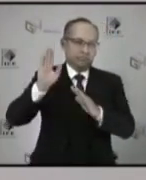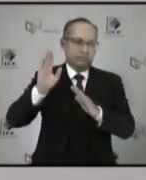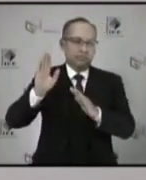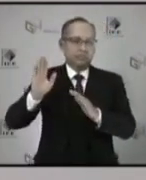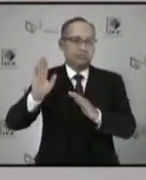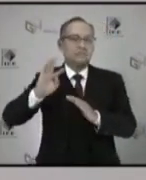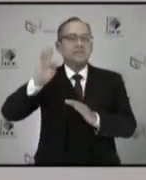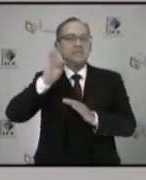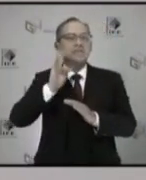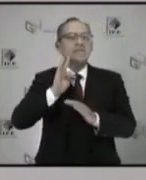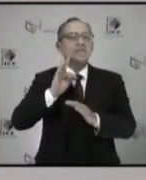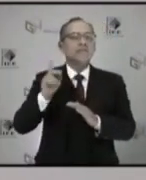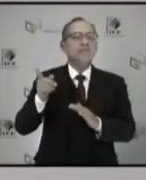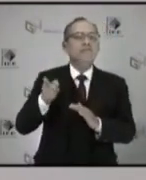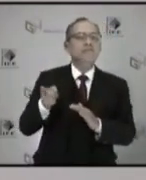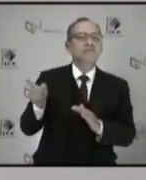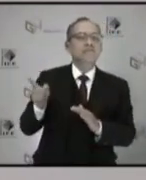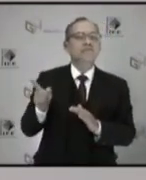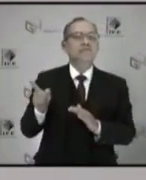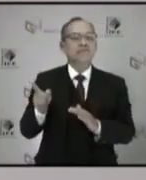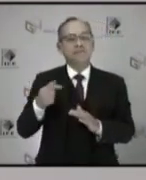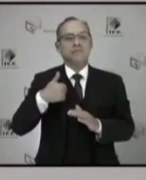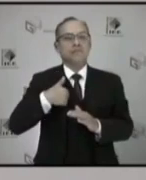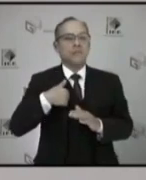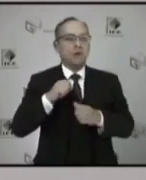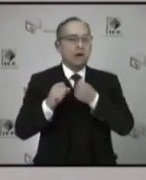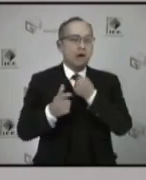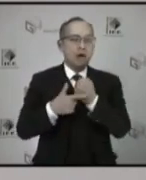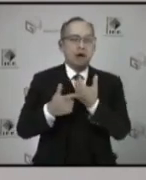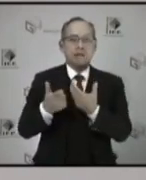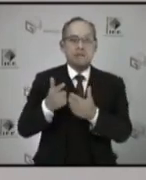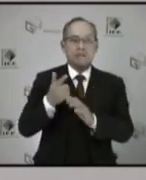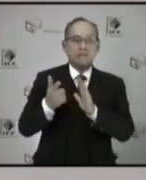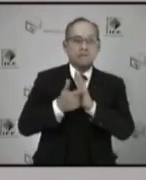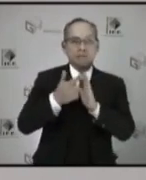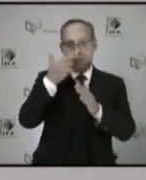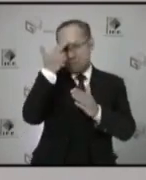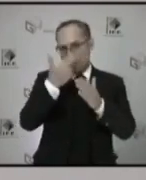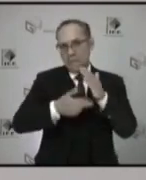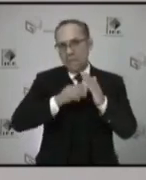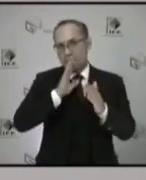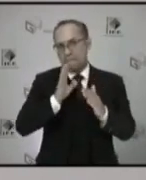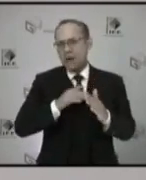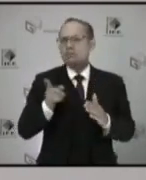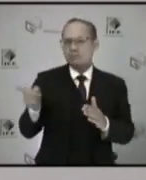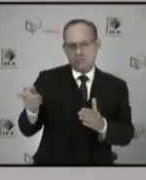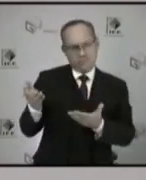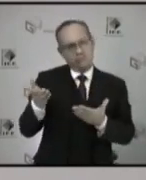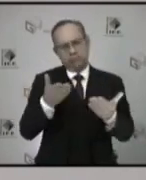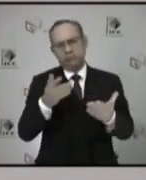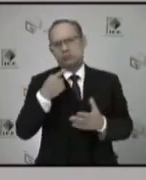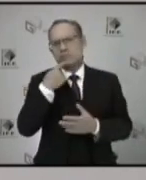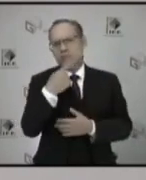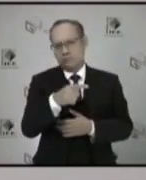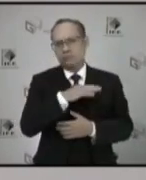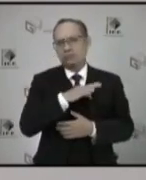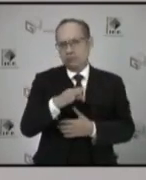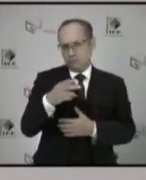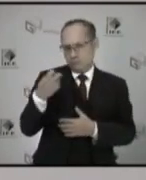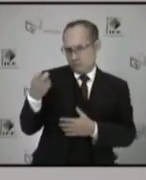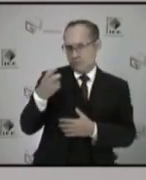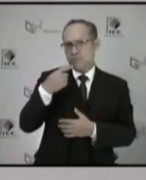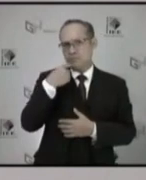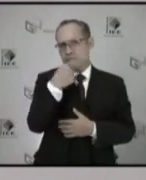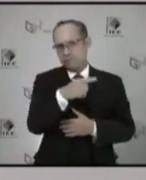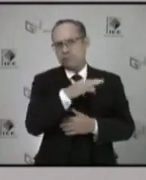crean que incurrí en algún delito, hay que denunciar. La denuncia es un elemento fundamental para la